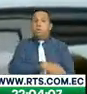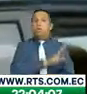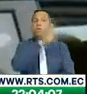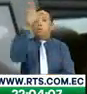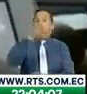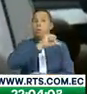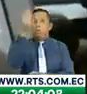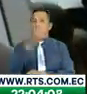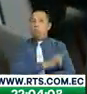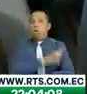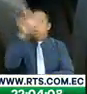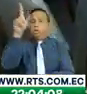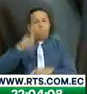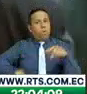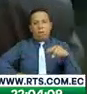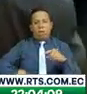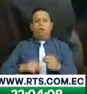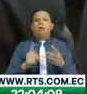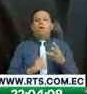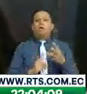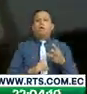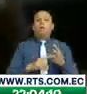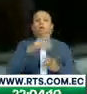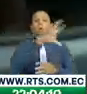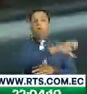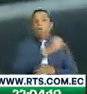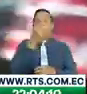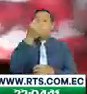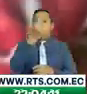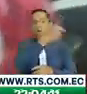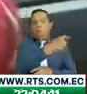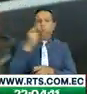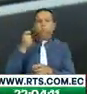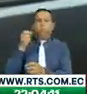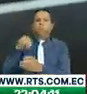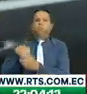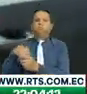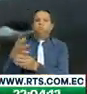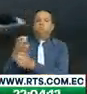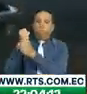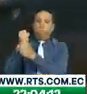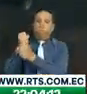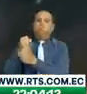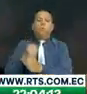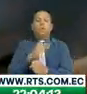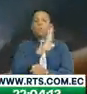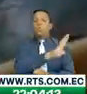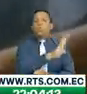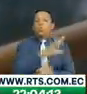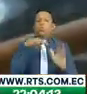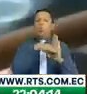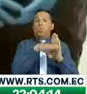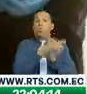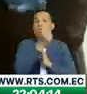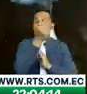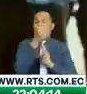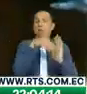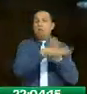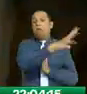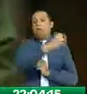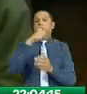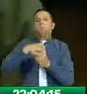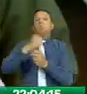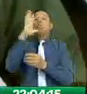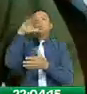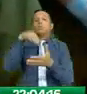de $475,000 y retención de fondos de sus cuentas bancarias por $5,000. Stalin Raza